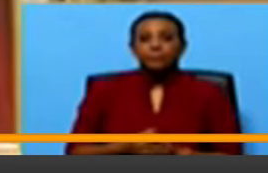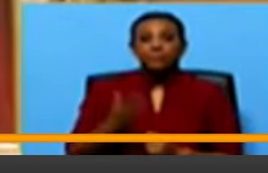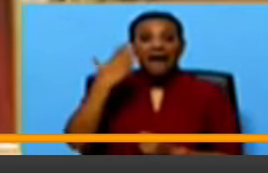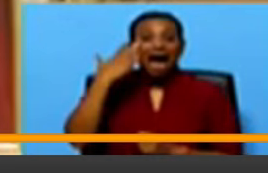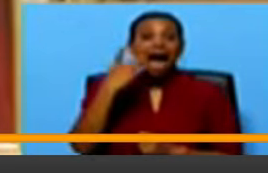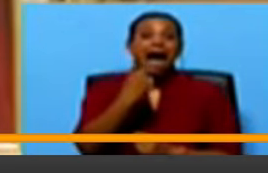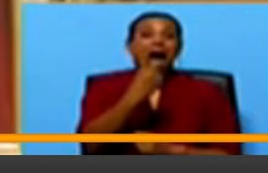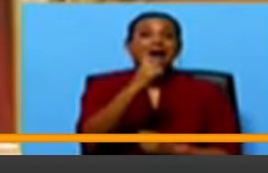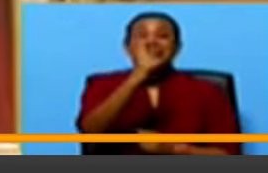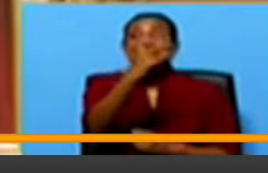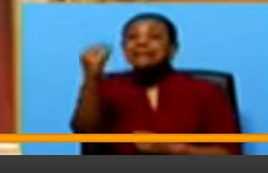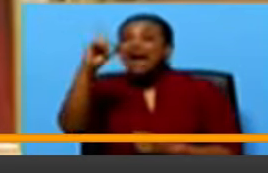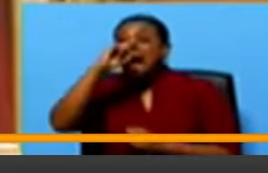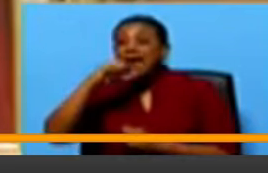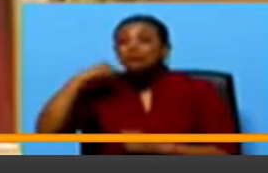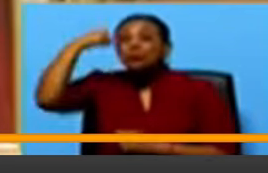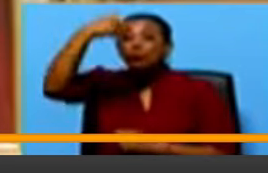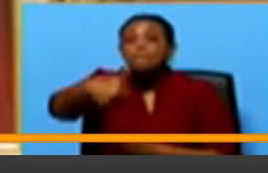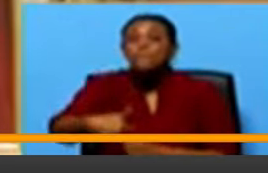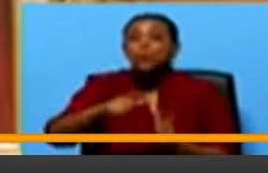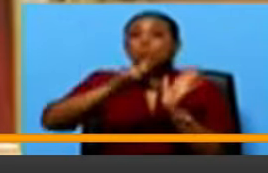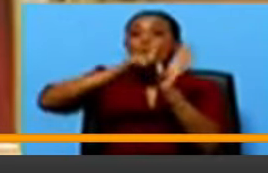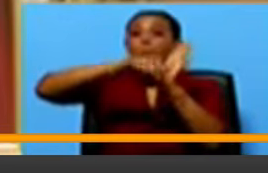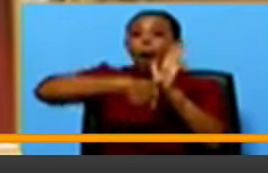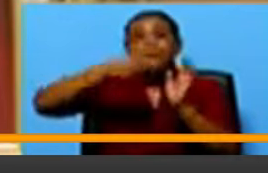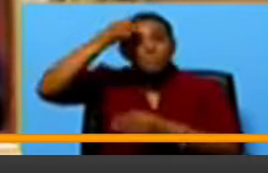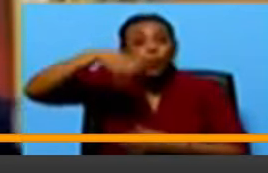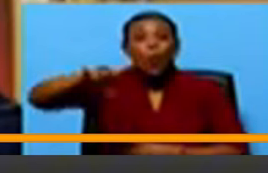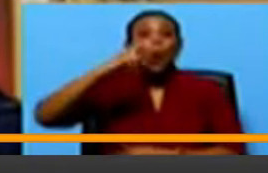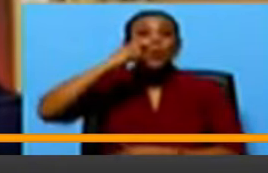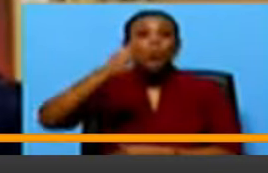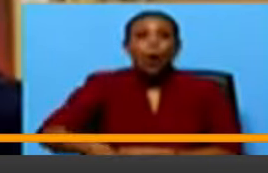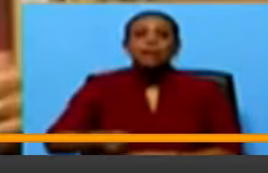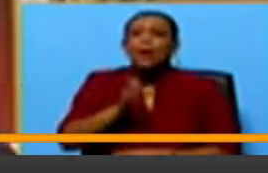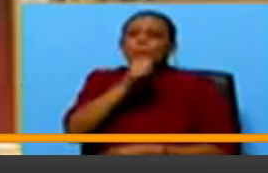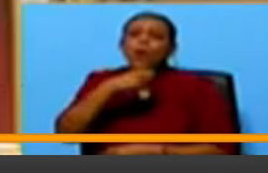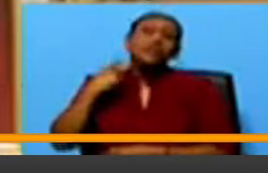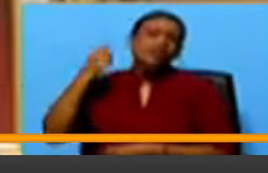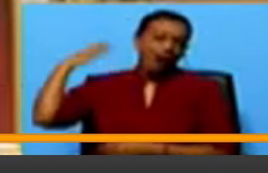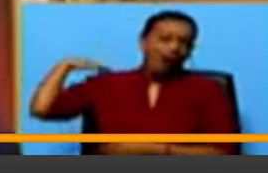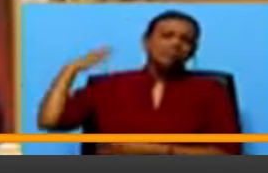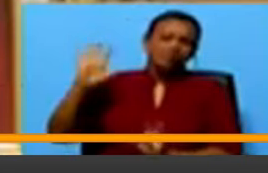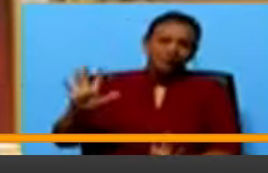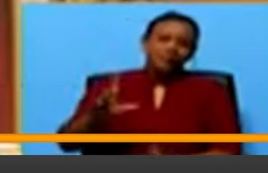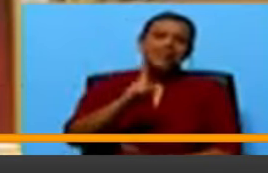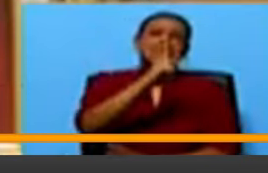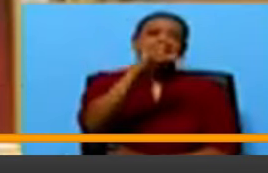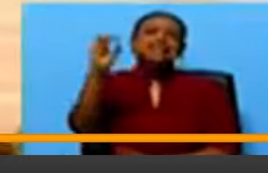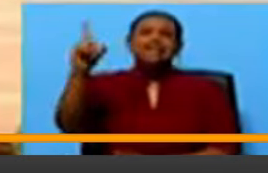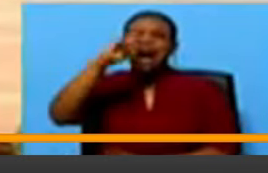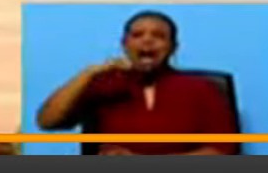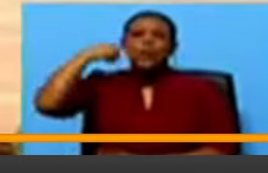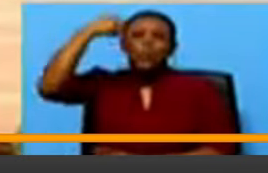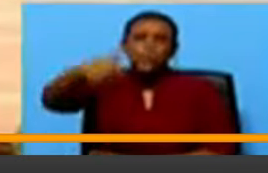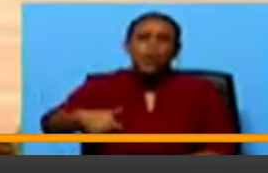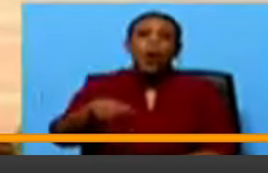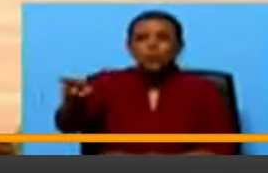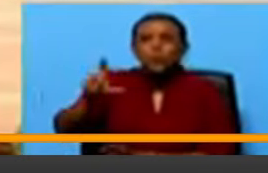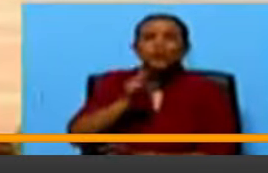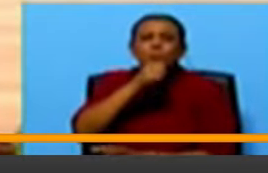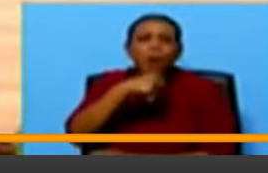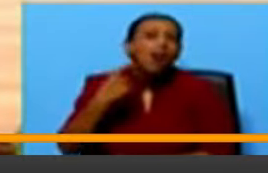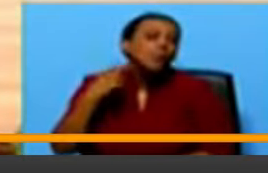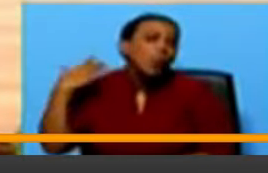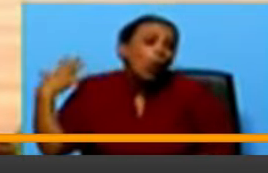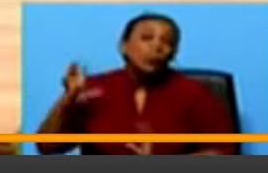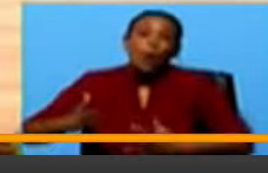Casi 100 años después, les tocó al pueblo ruso, a los abuelos de ustedes, Dimitri, a sus abuelas,